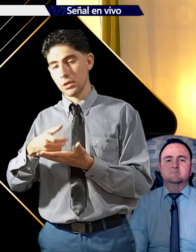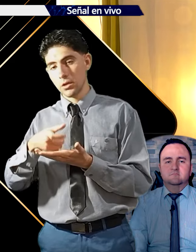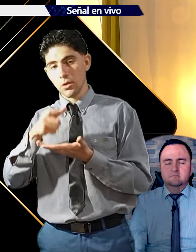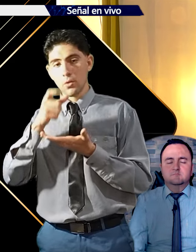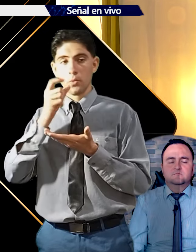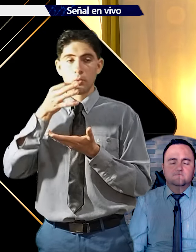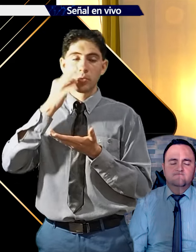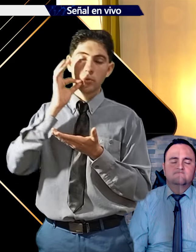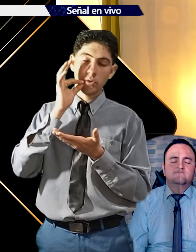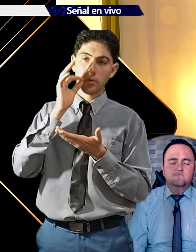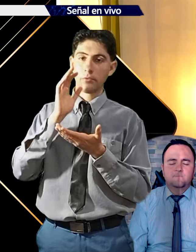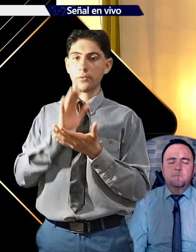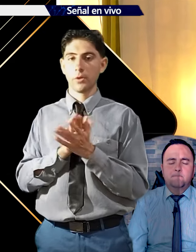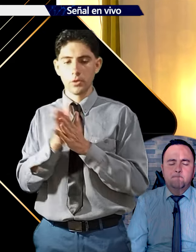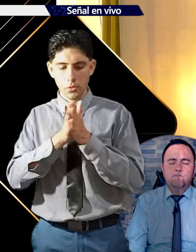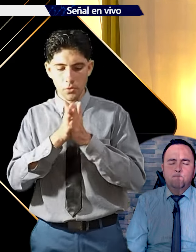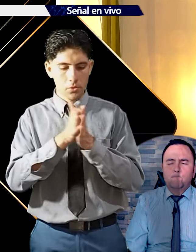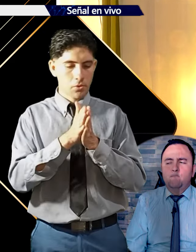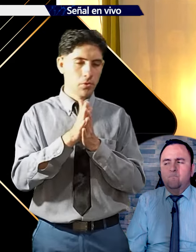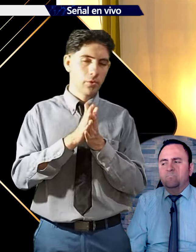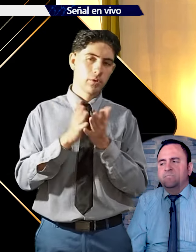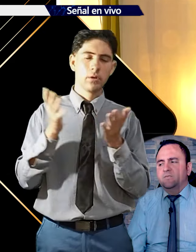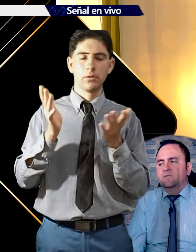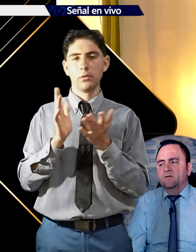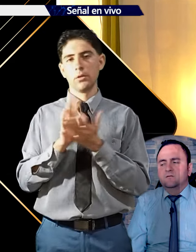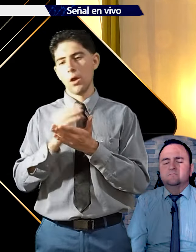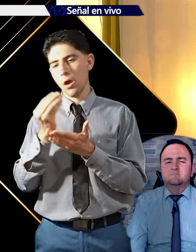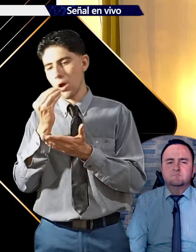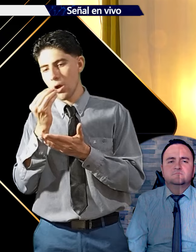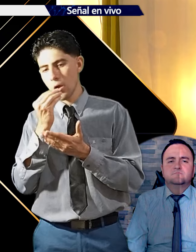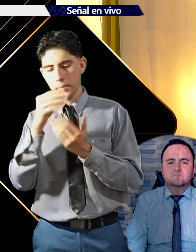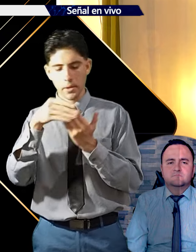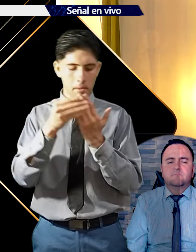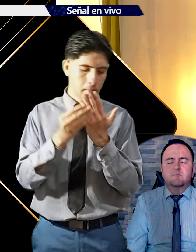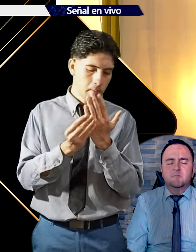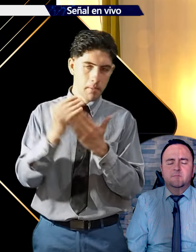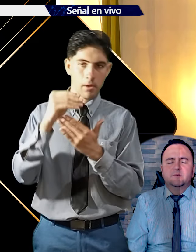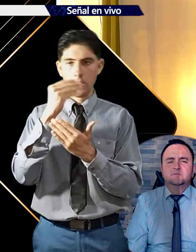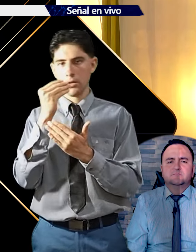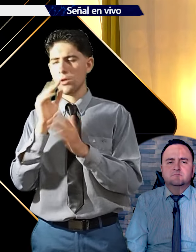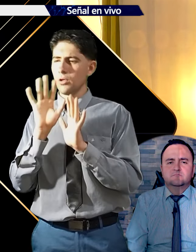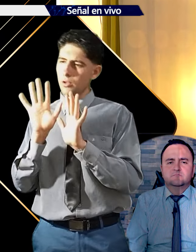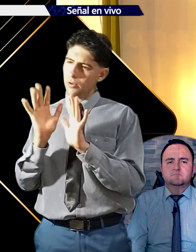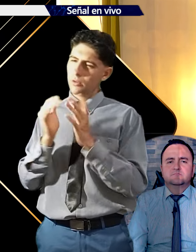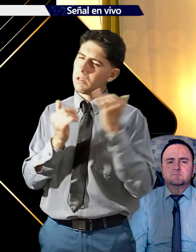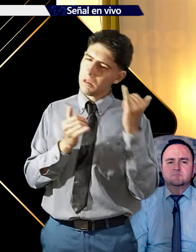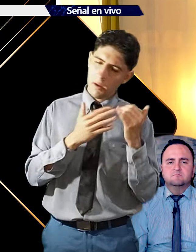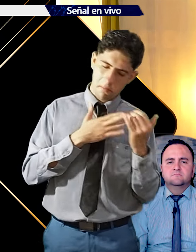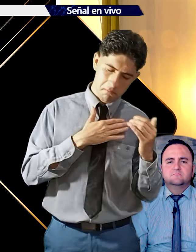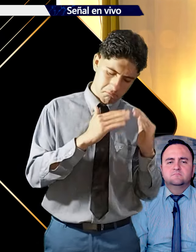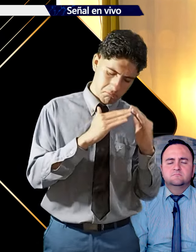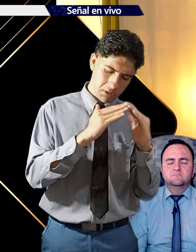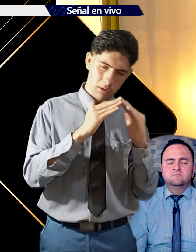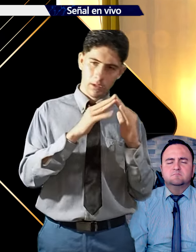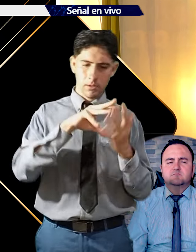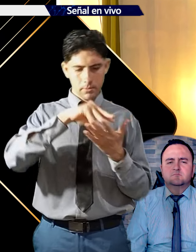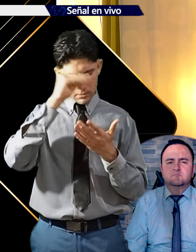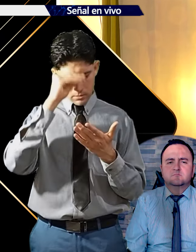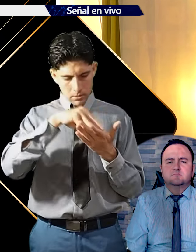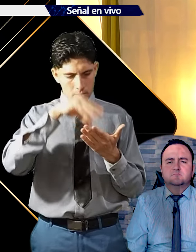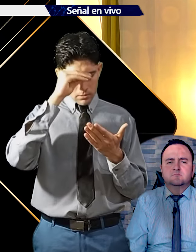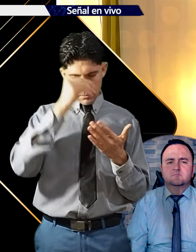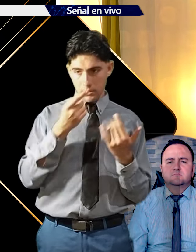estoy visitando las casas, tomando chocolate, tomando jugo, comiendo empanadas, déjeme que yo me alimente de la oración, de la